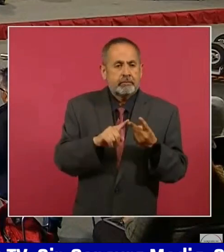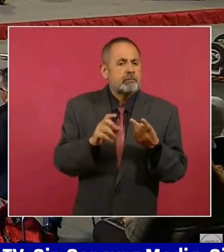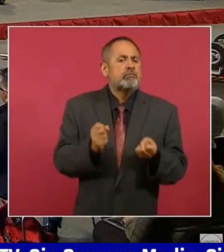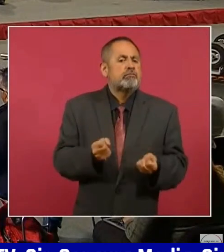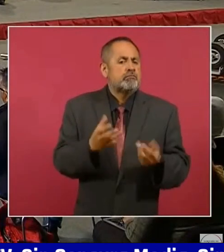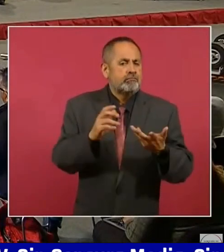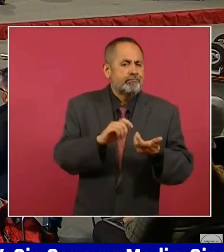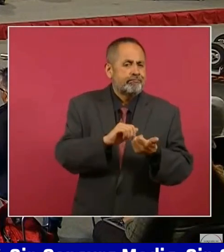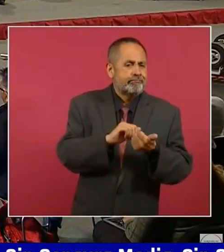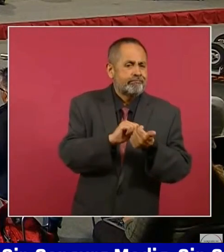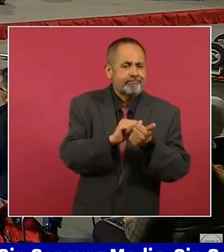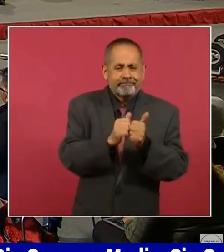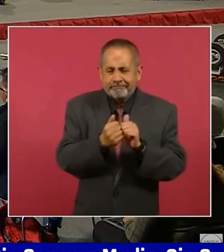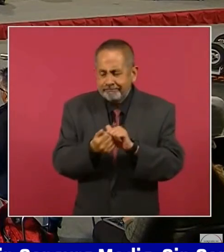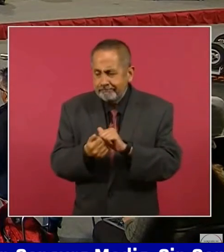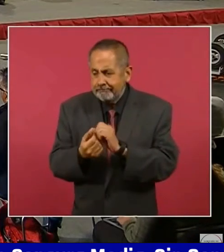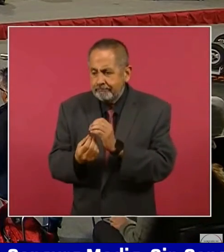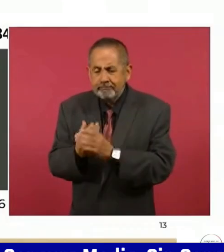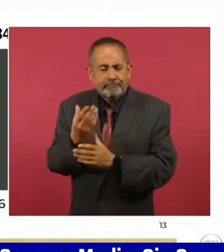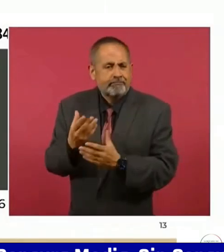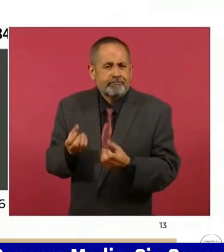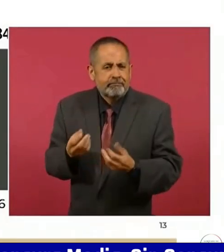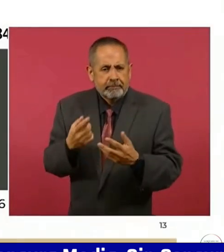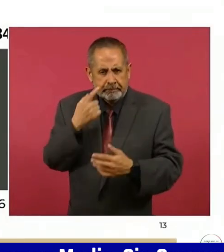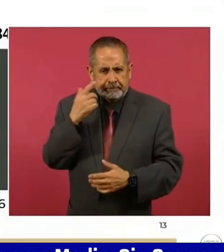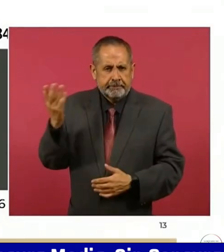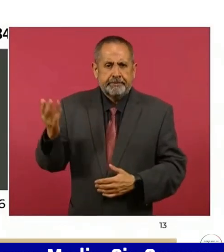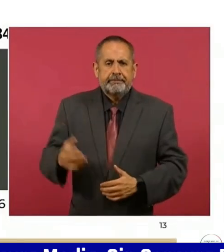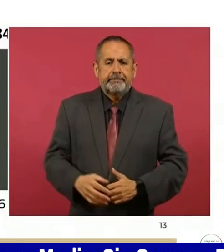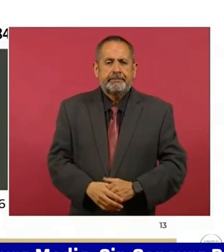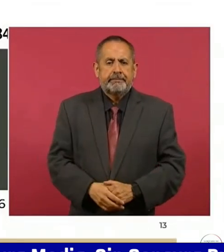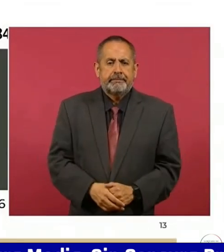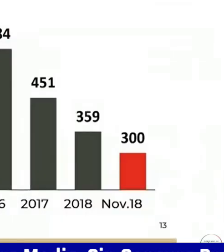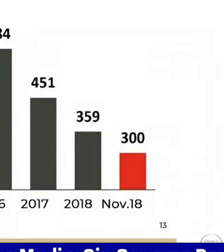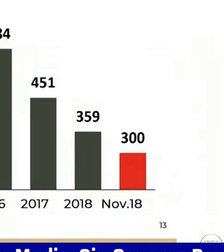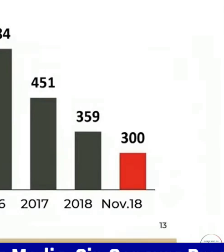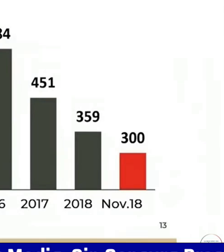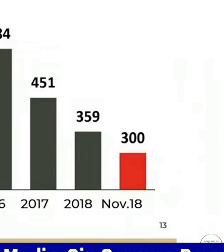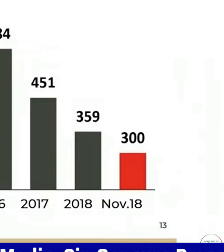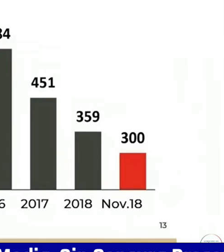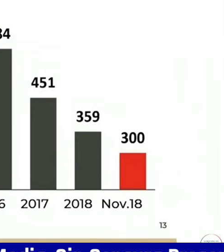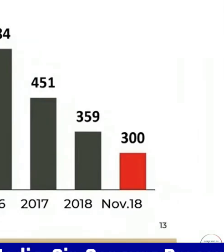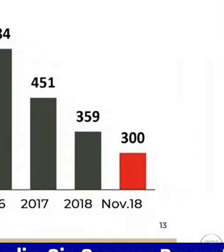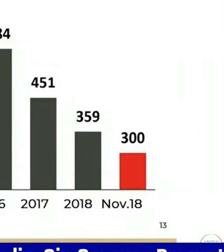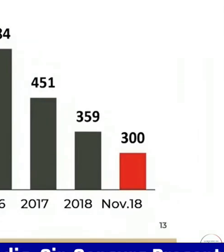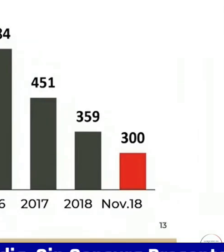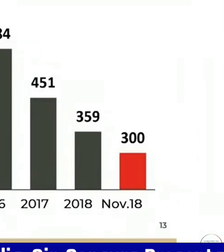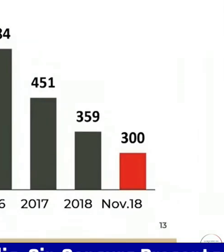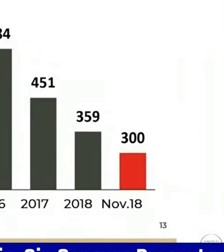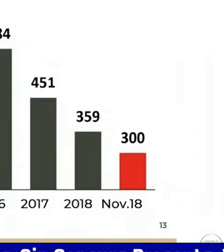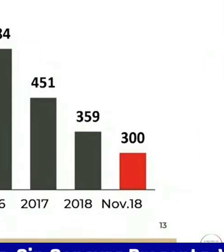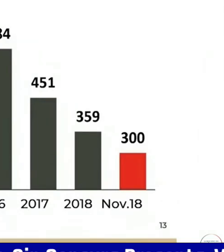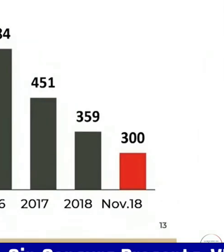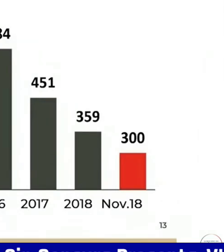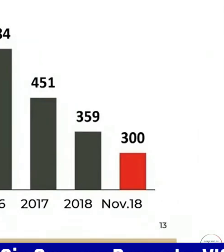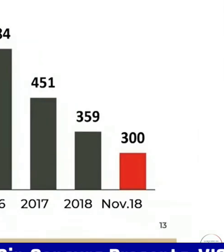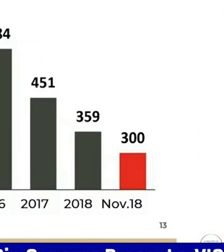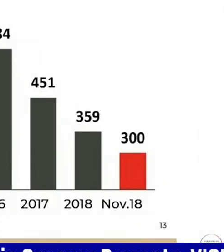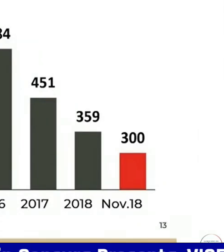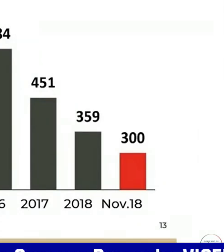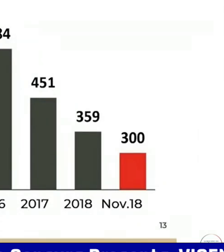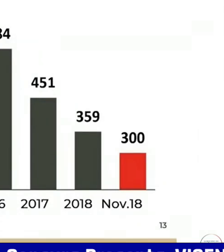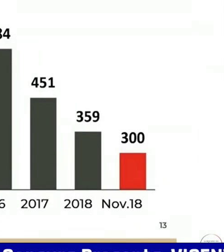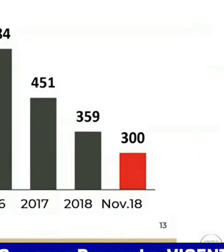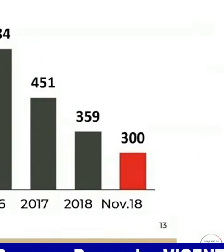Entonces, vemos también lo mismo, desde el 2004 se producían en nuestras 6 refinerías